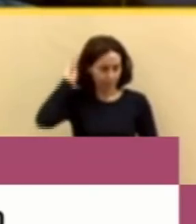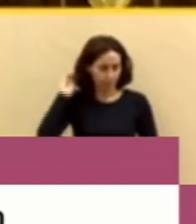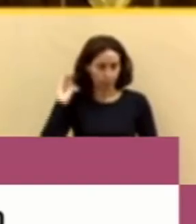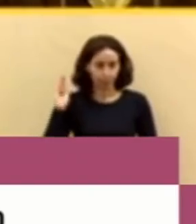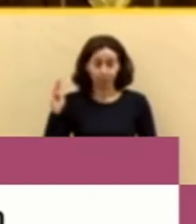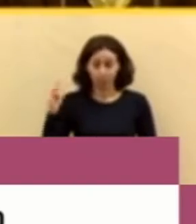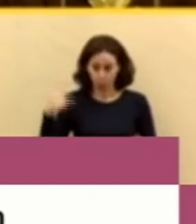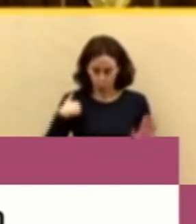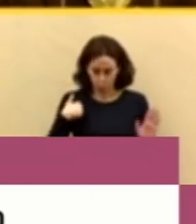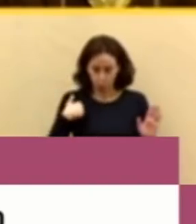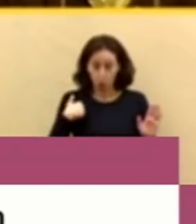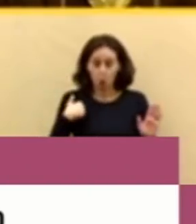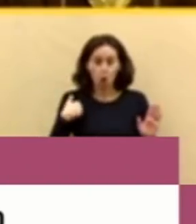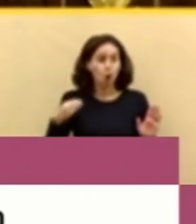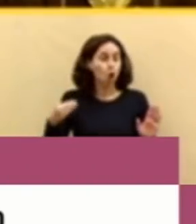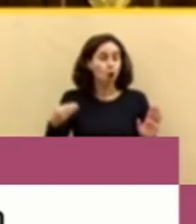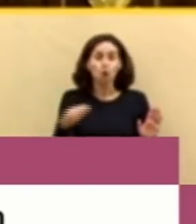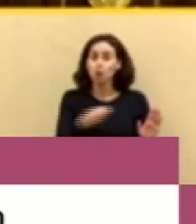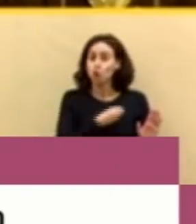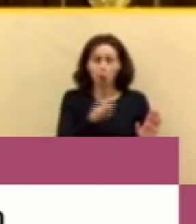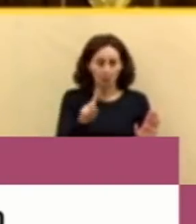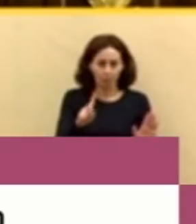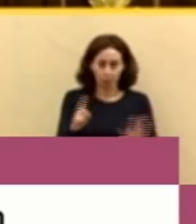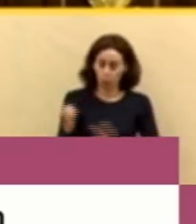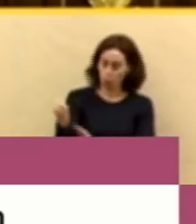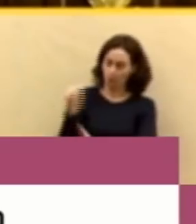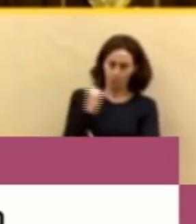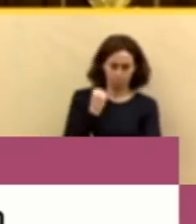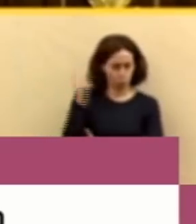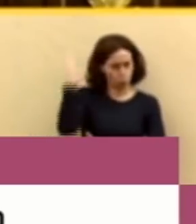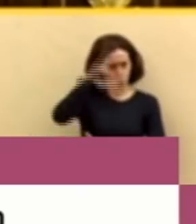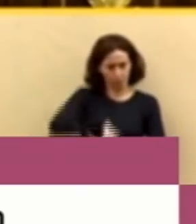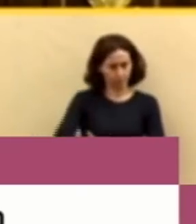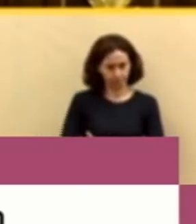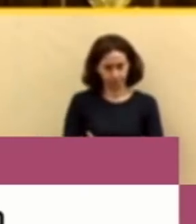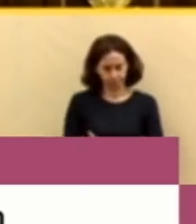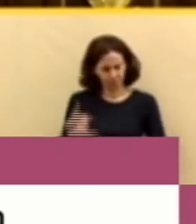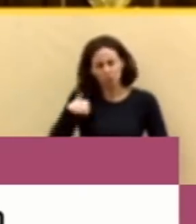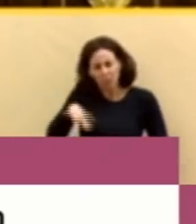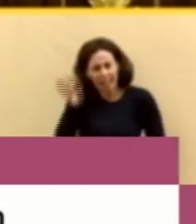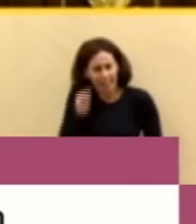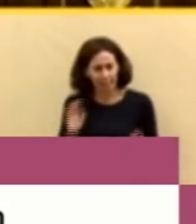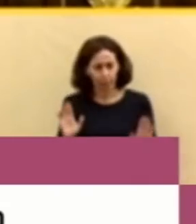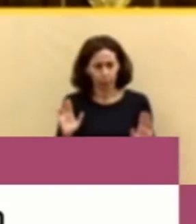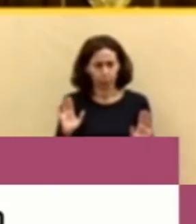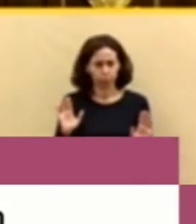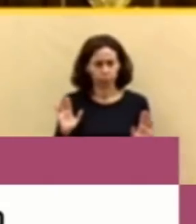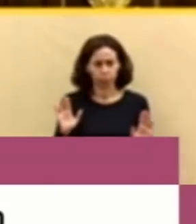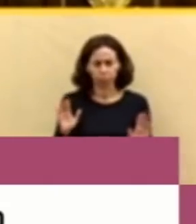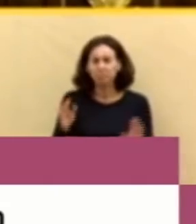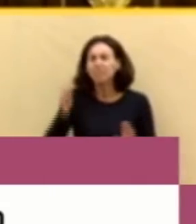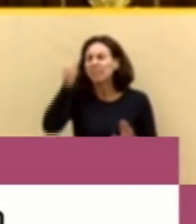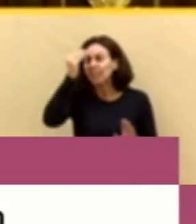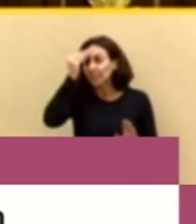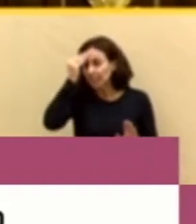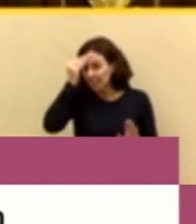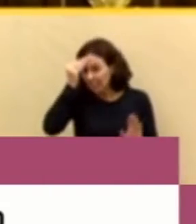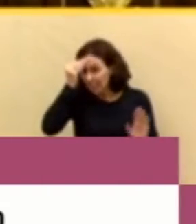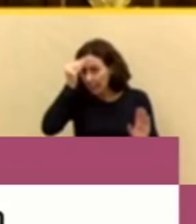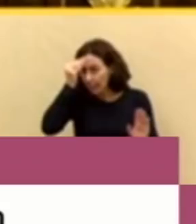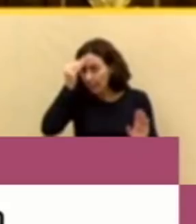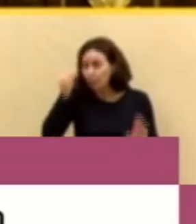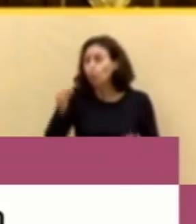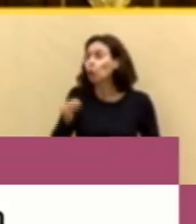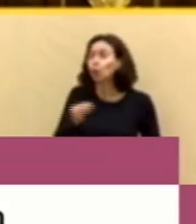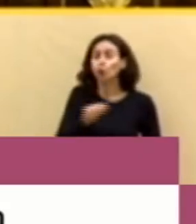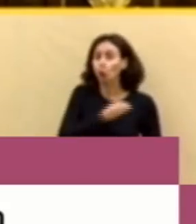no lamento su falta de apoyo. La comprendo. Créame si le digo que no lamento su voto en